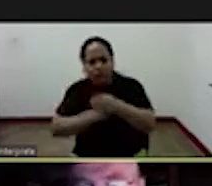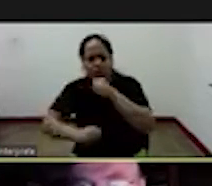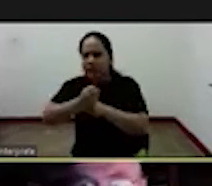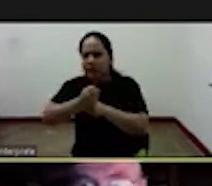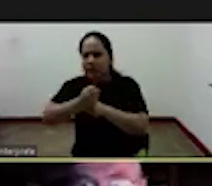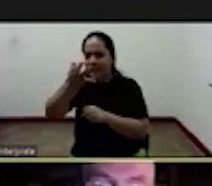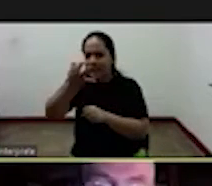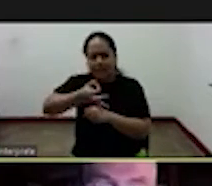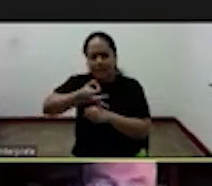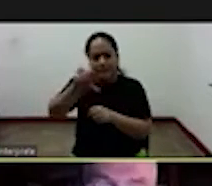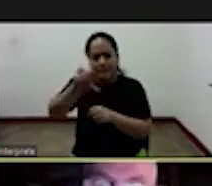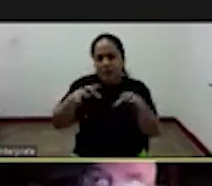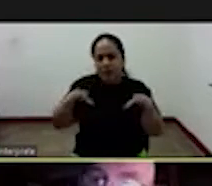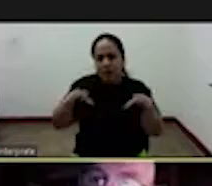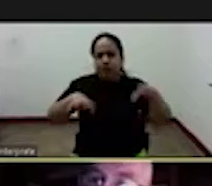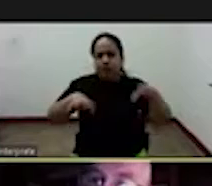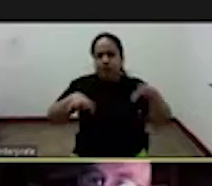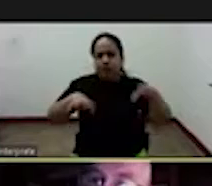Y hablando con el curador,